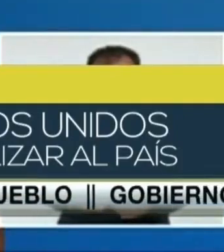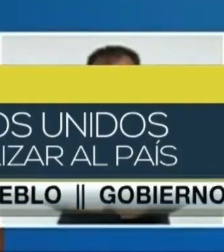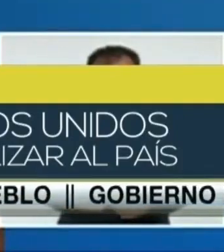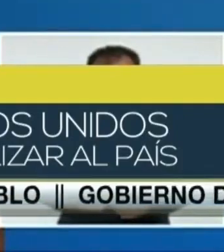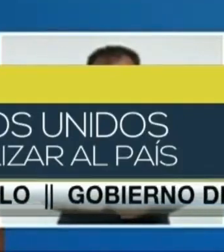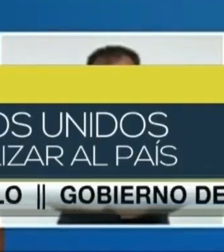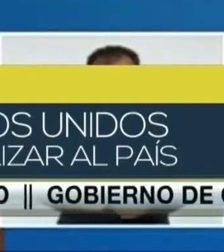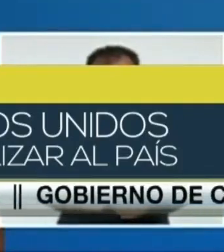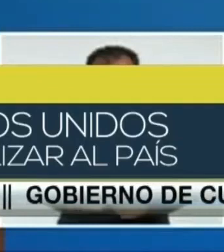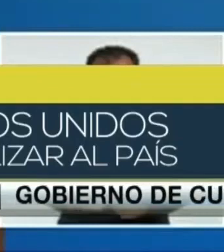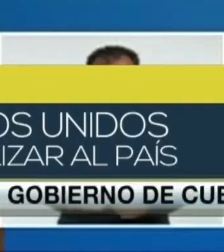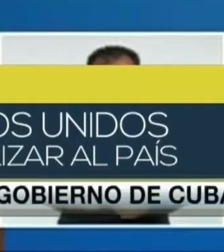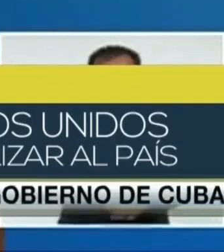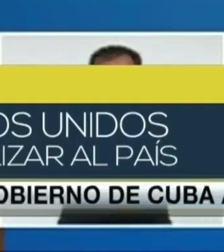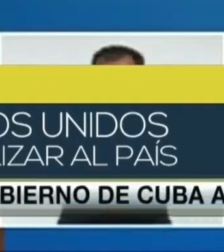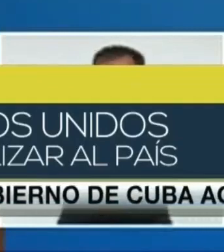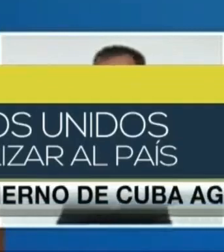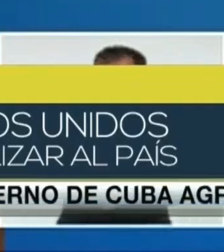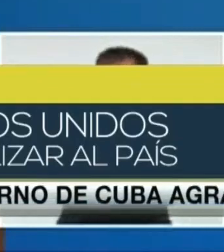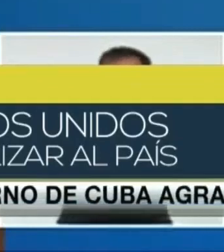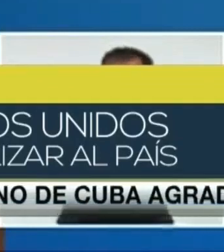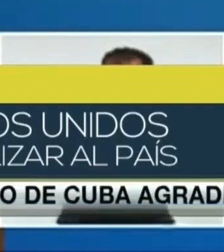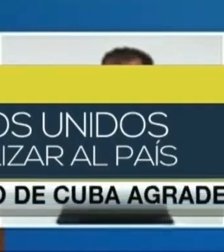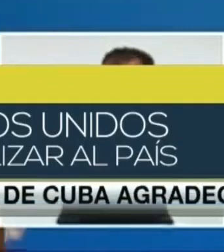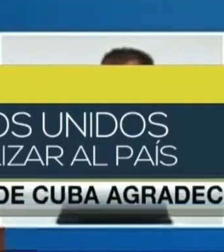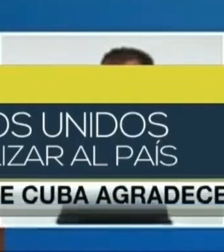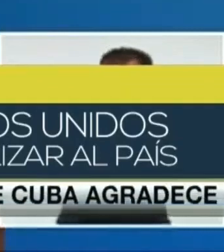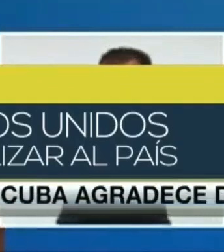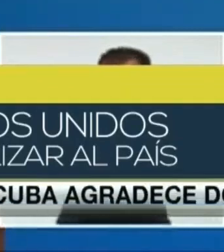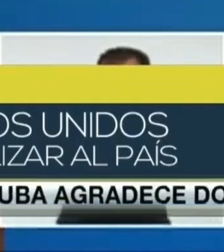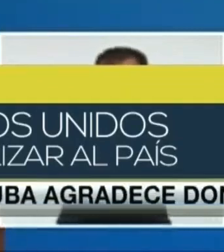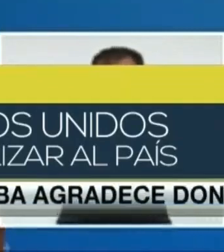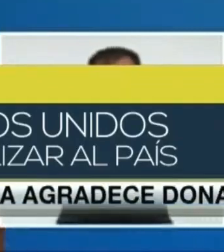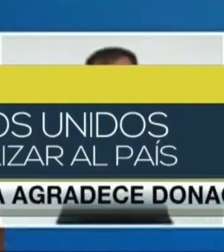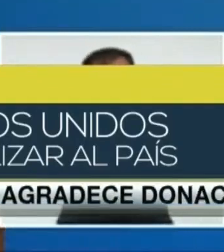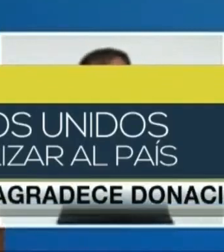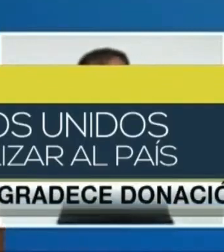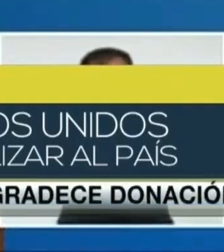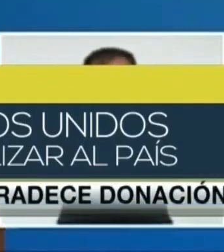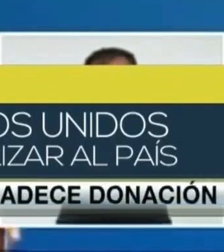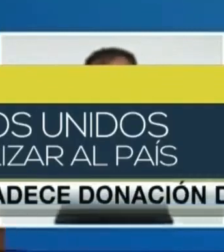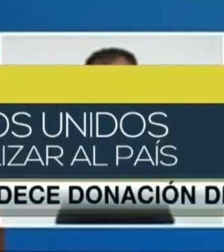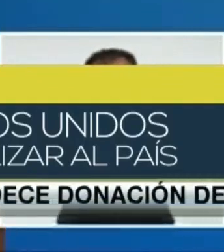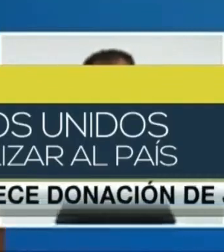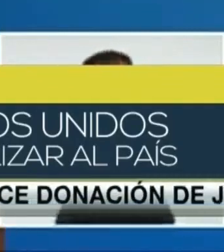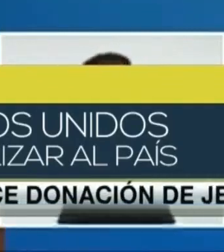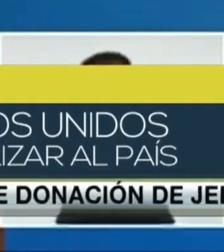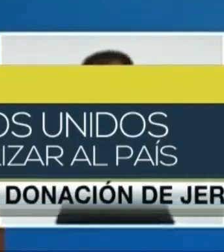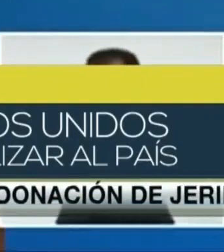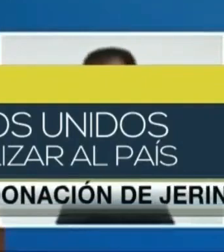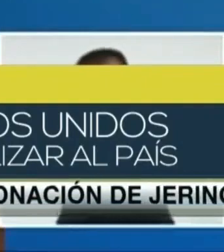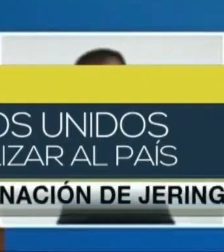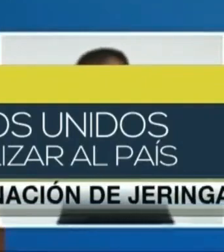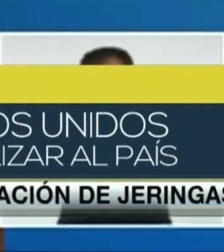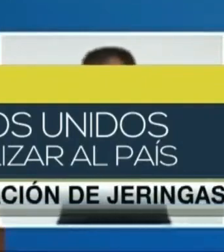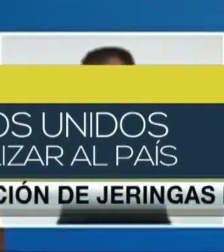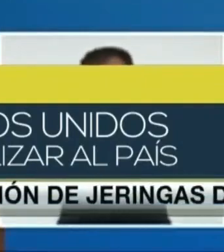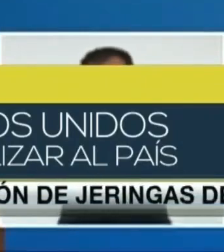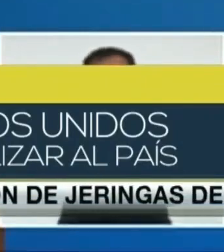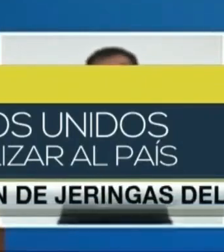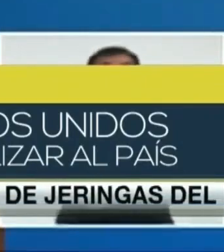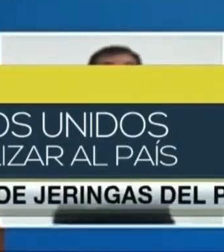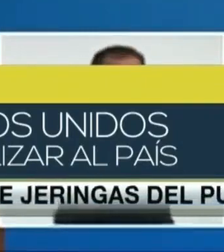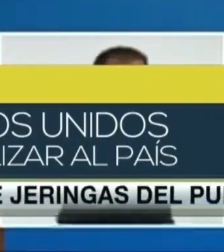varios datos. No usaría cifras aquí, ni me corresponde hacerlo en